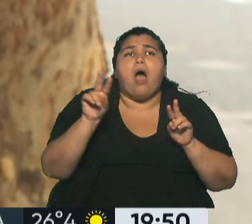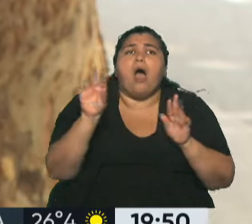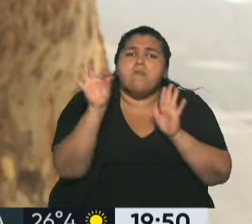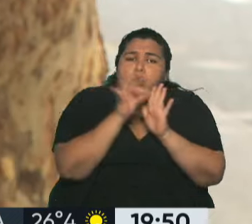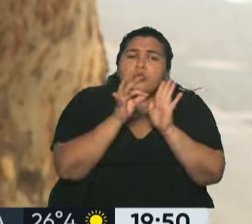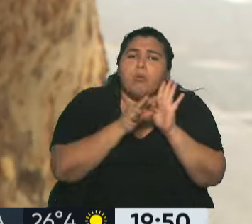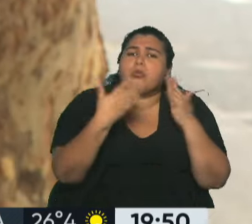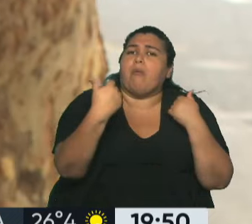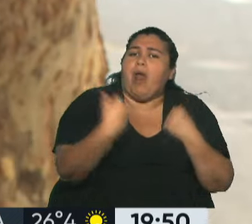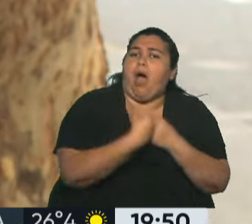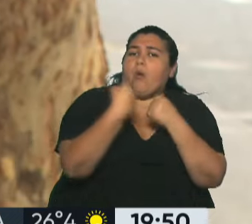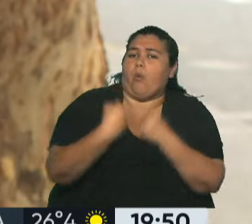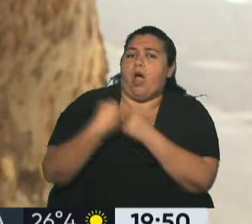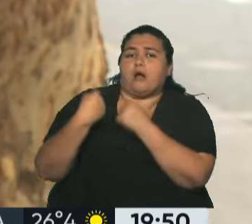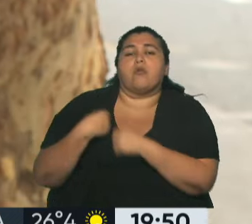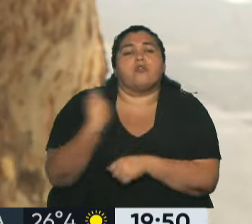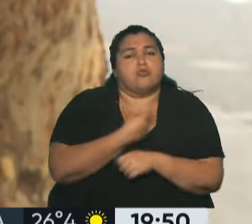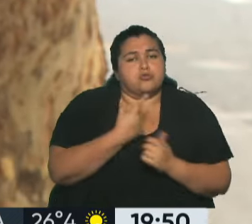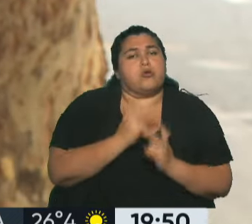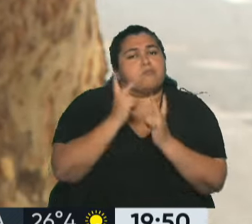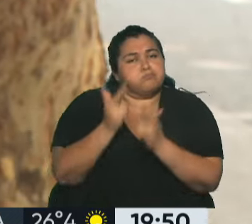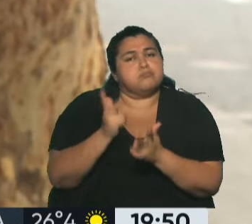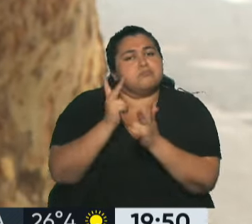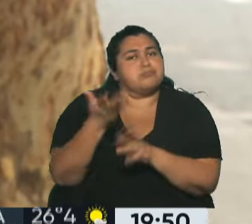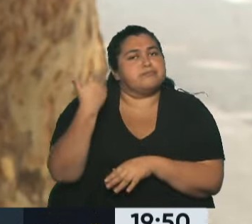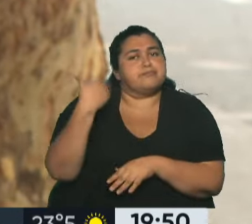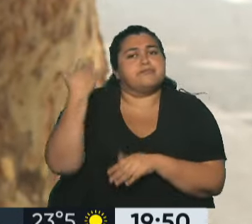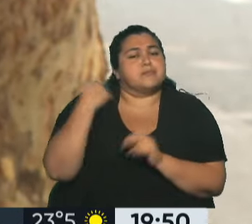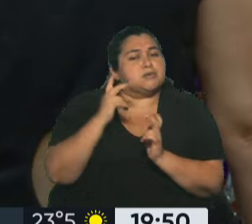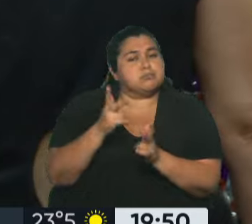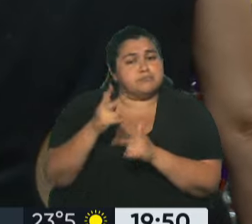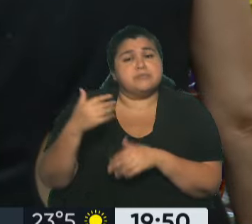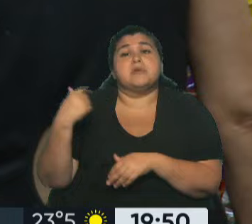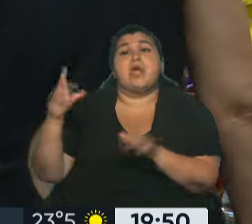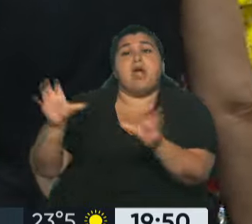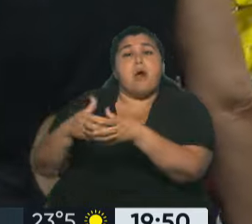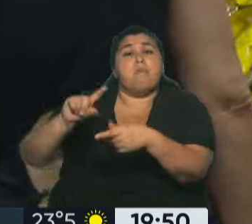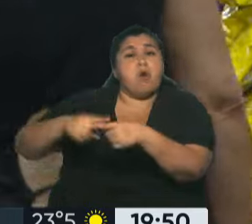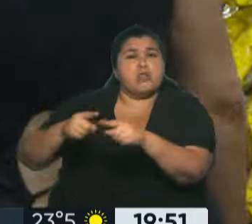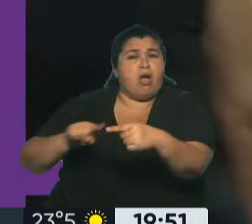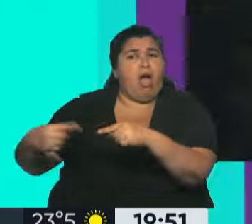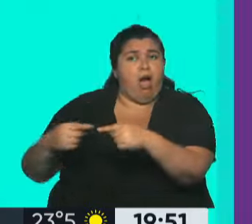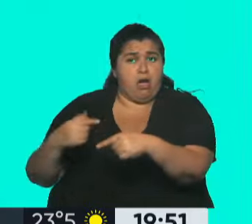que nosotros lo venimos diciendo desde hace mucho tiempo, porque la pelea política a nosotros no significa que estamos mal.